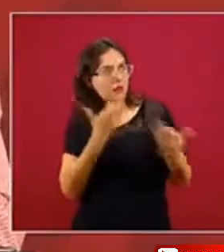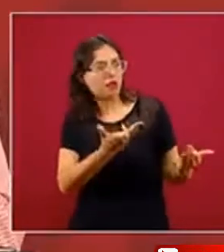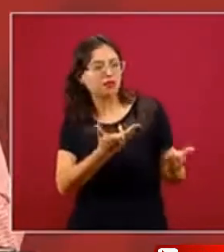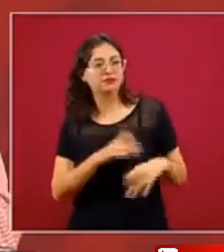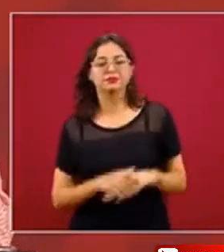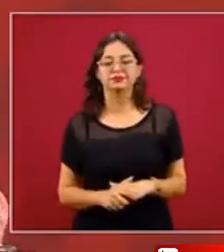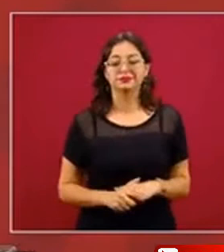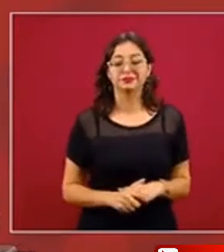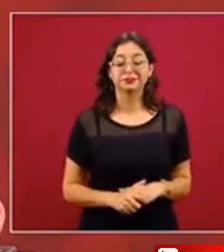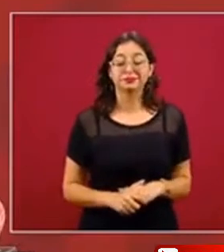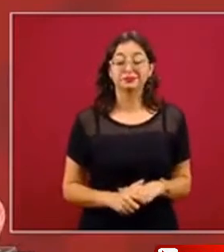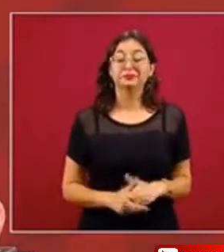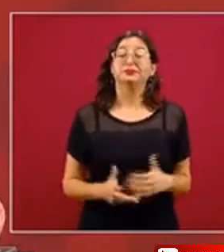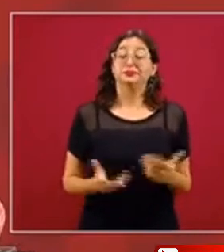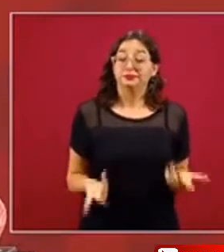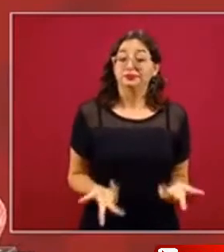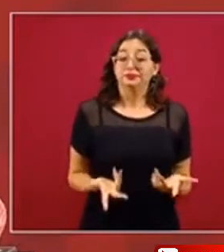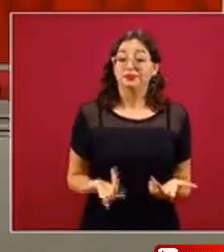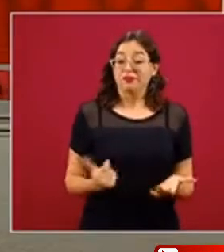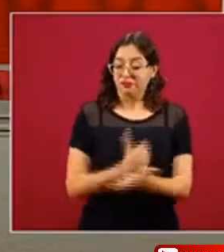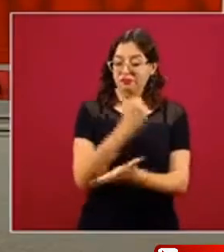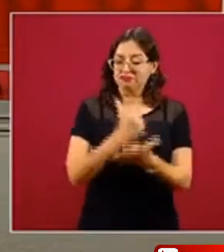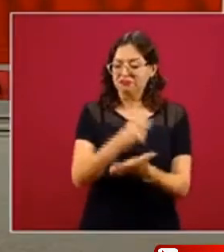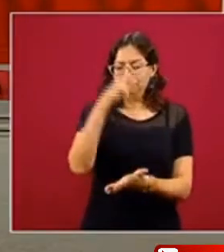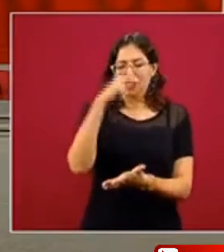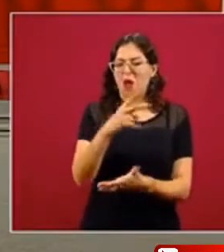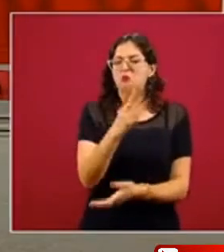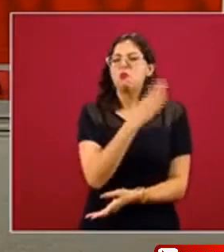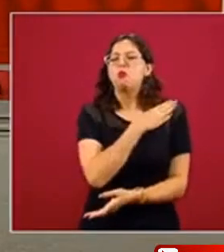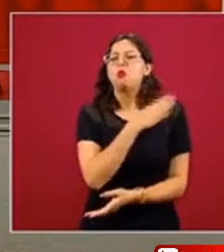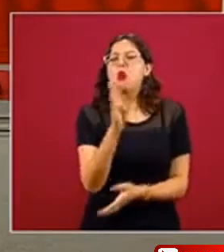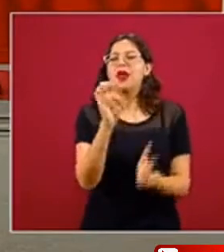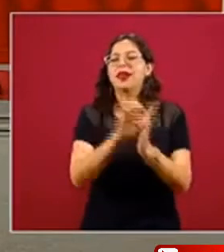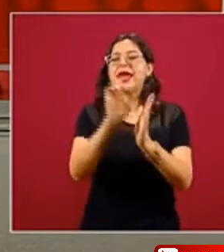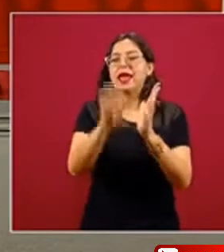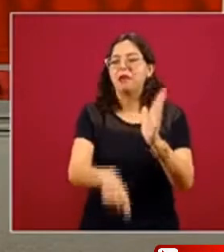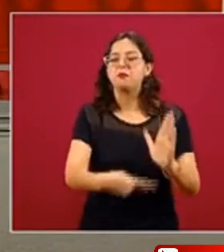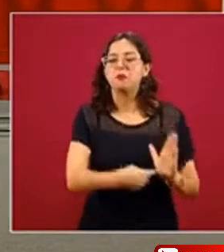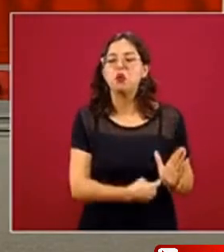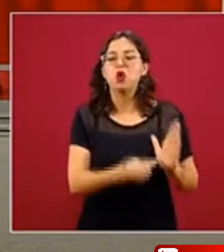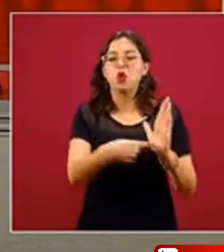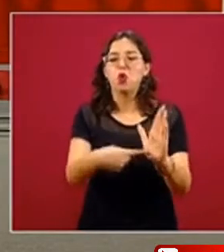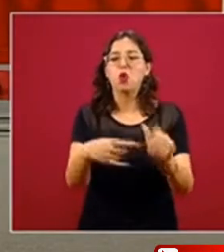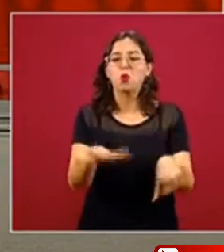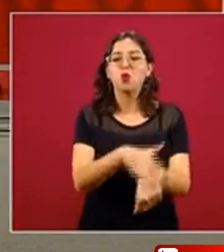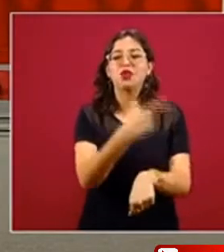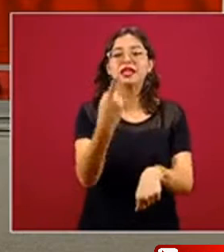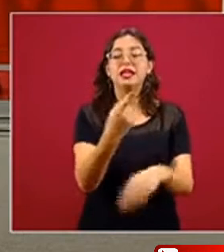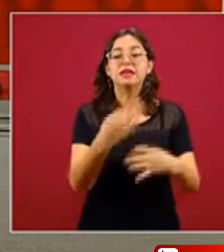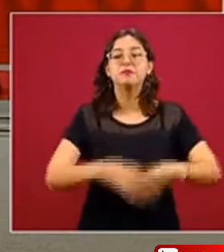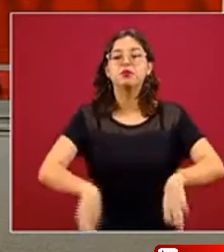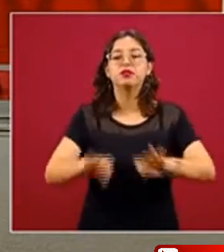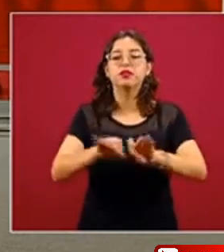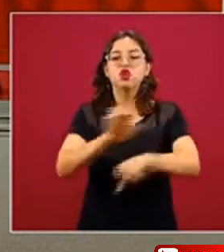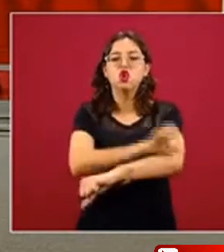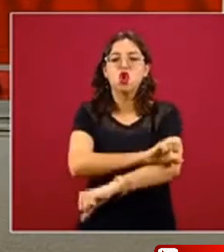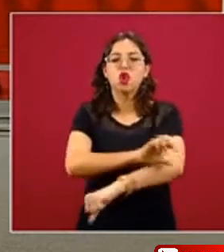El caso de la Ciudad de México fue, de hecho, muy ilustrativo de la buena práctica que es la coordinación